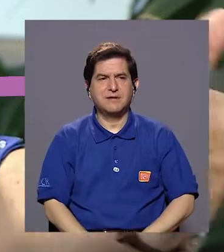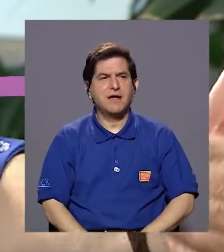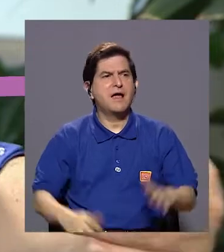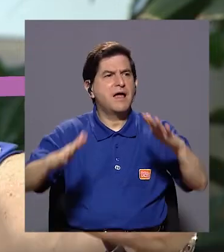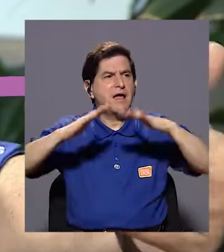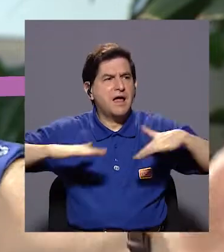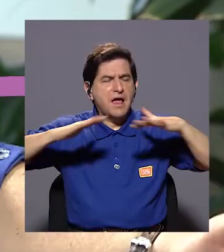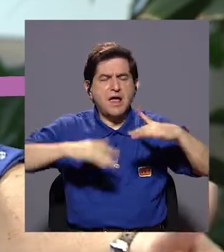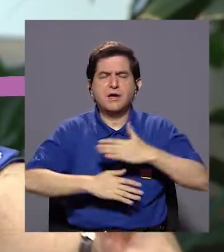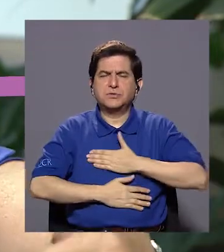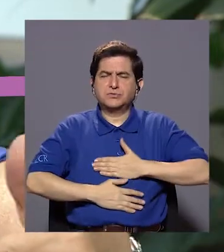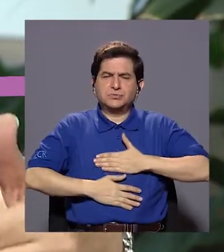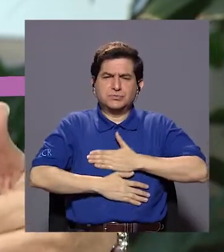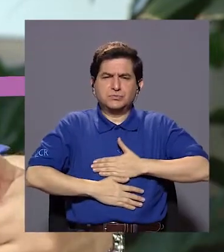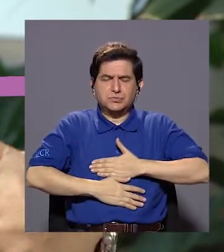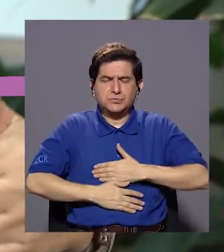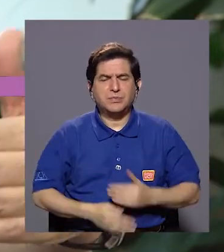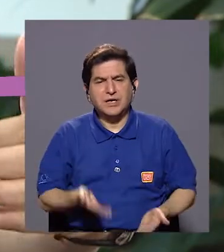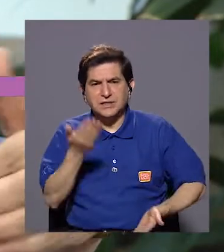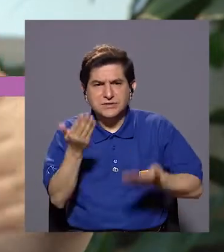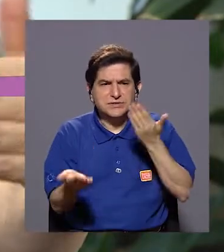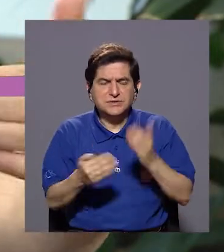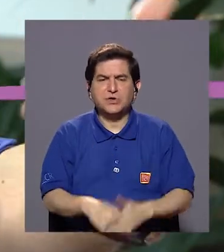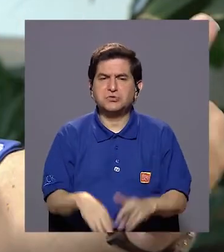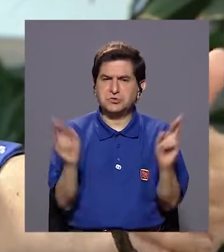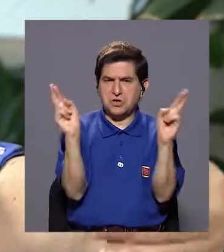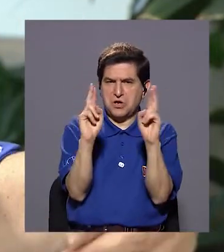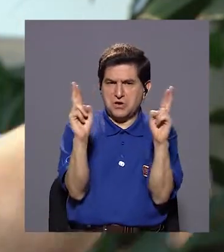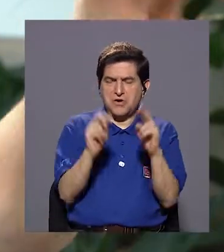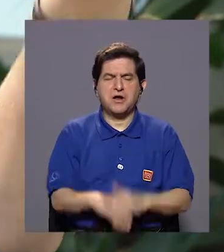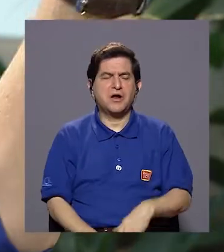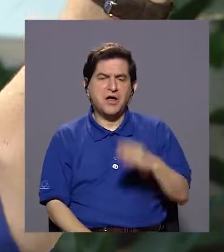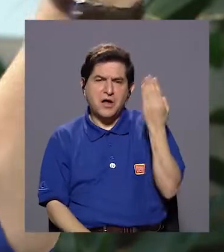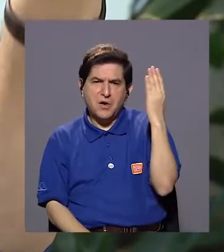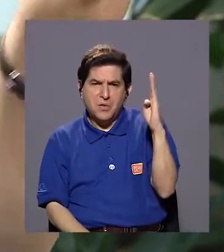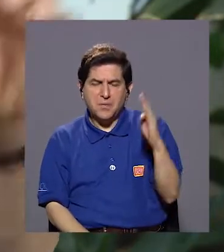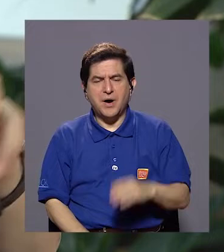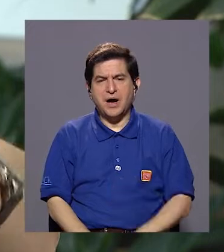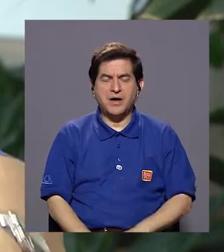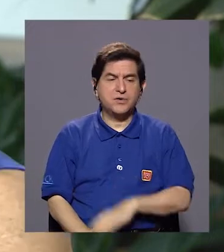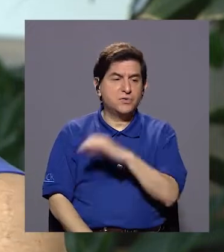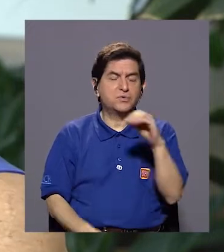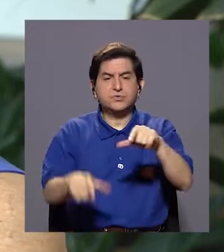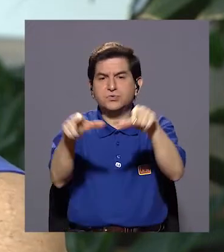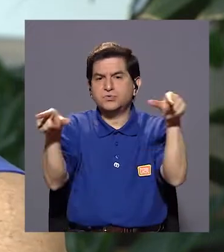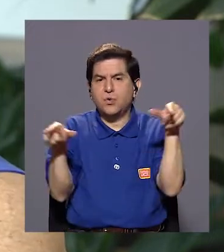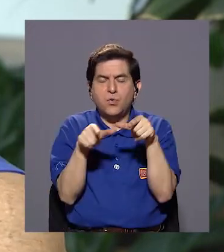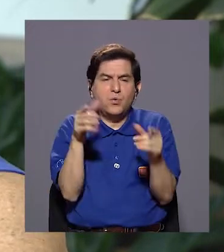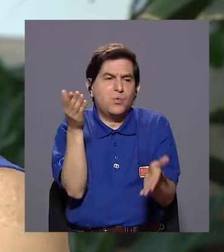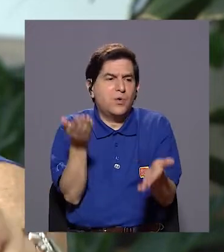en espacios de recreos, ¿verdad? En espacios, digamos, en los baños o en lugares que son como muy